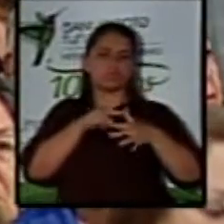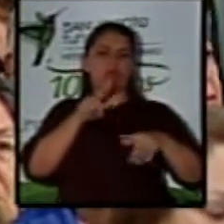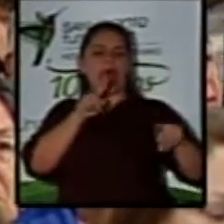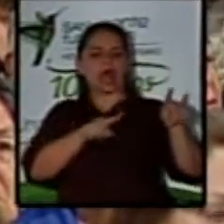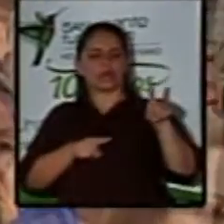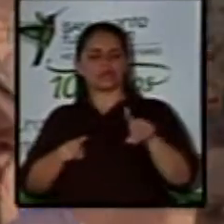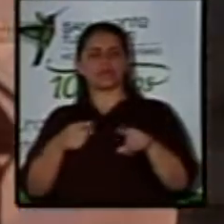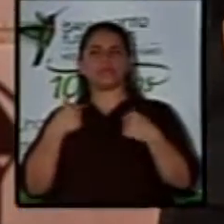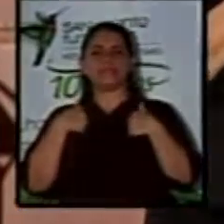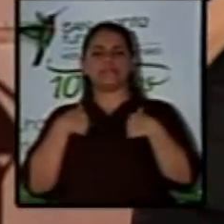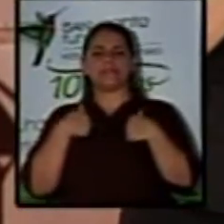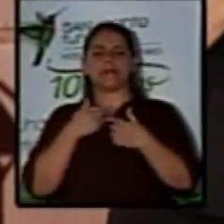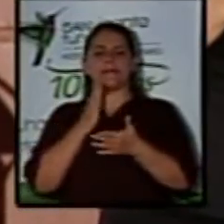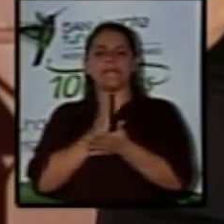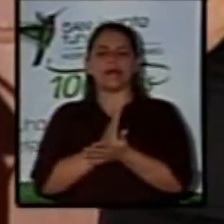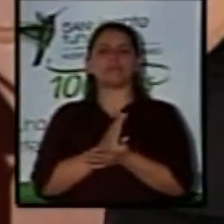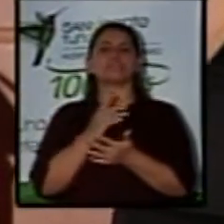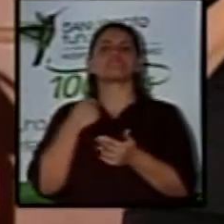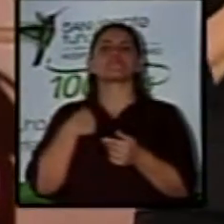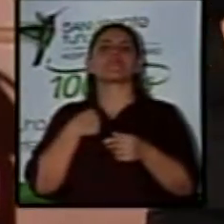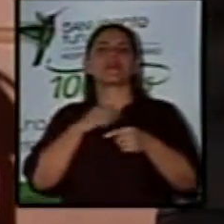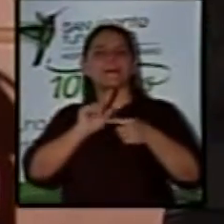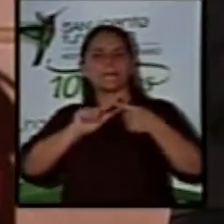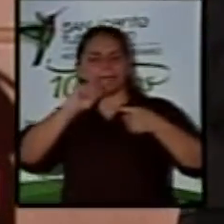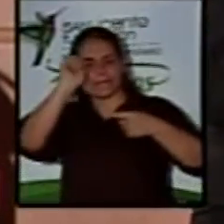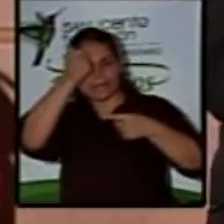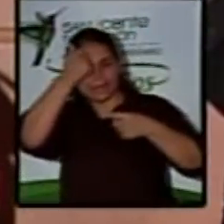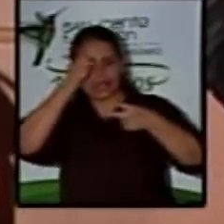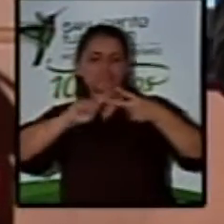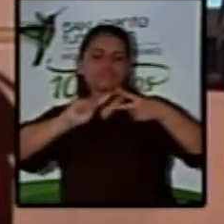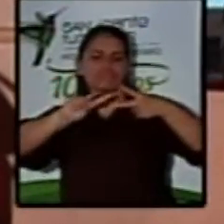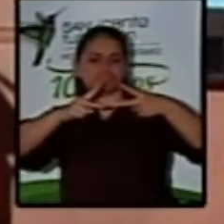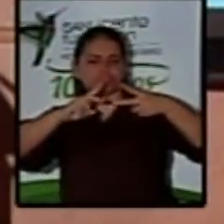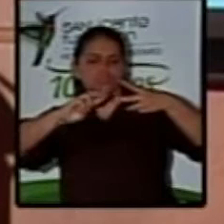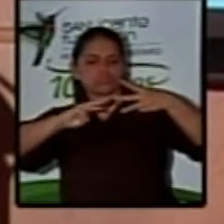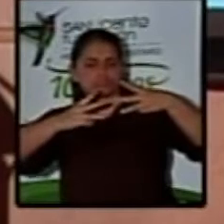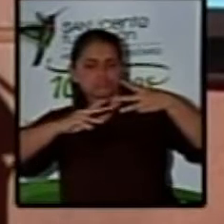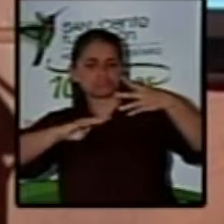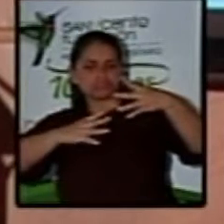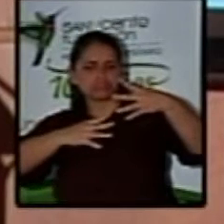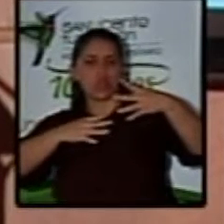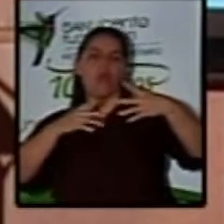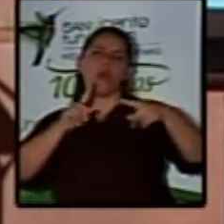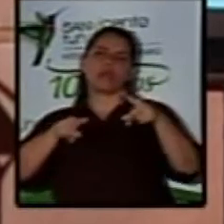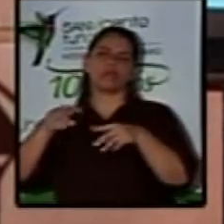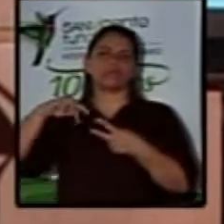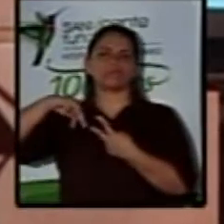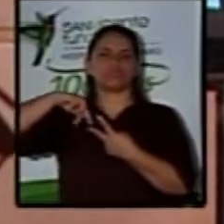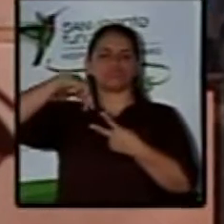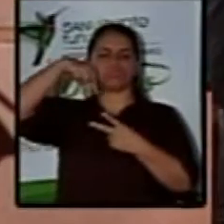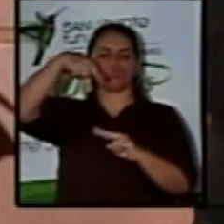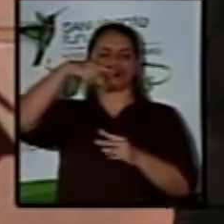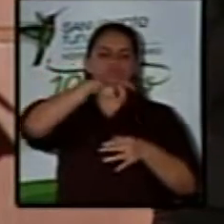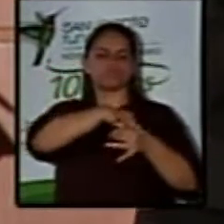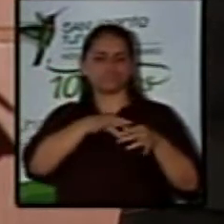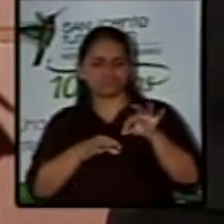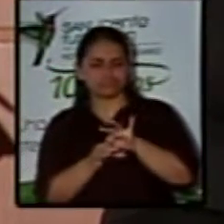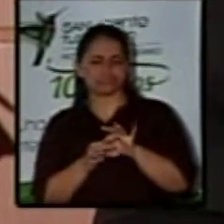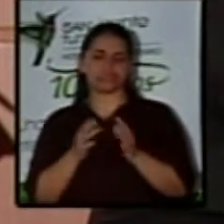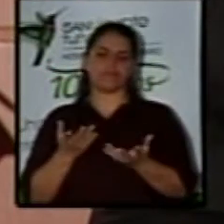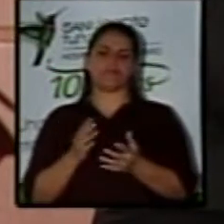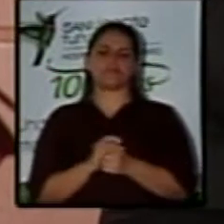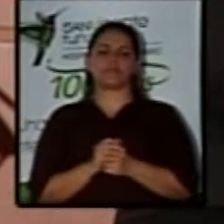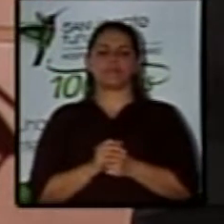factores predisponentes, que pueden ser los factores primarios, los factores secundarios o los factores congénitos, o sea, que nacemos con